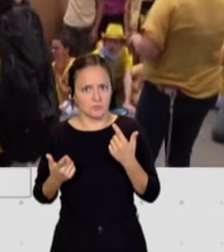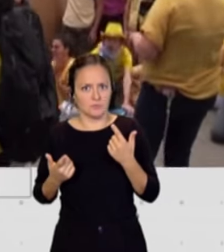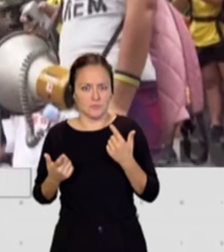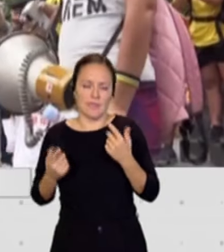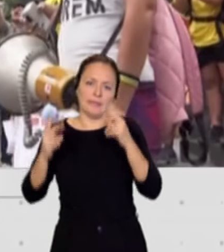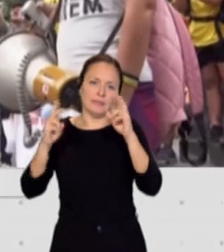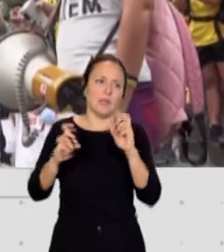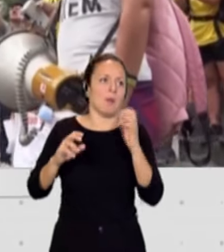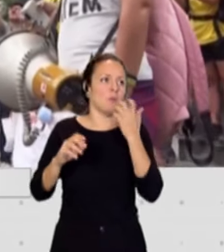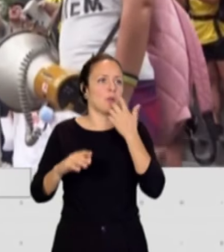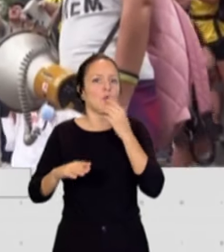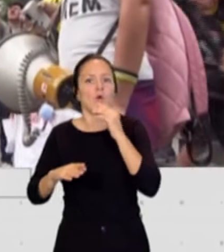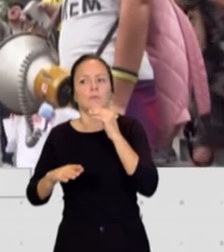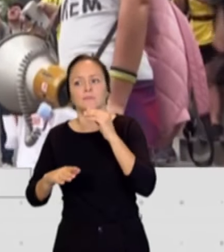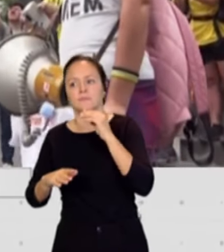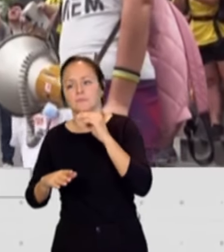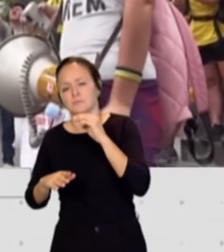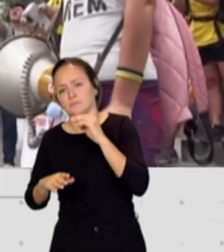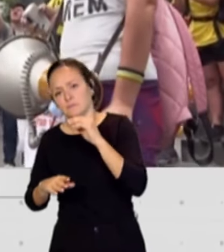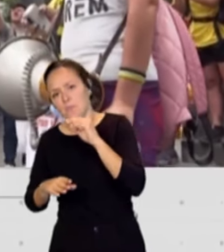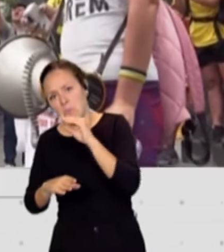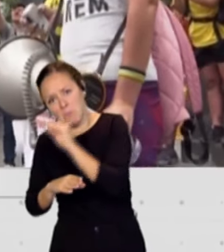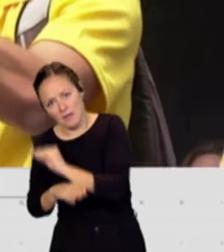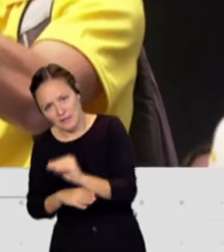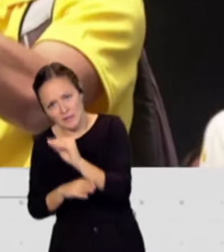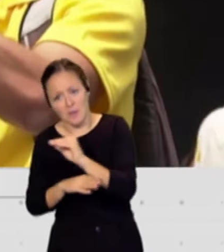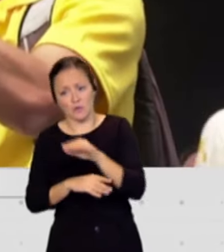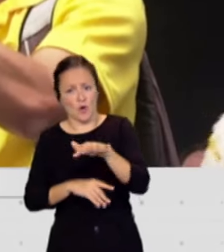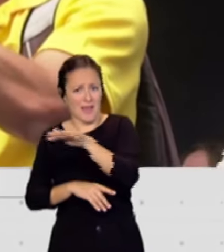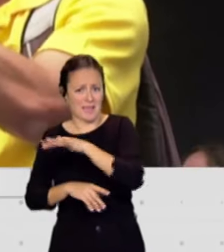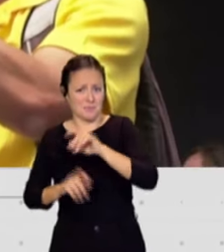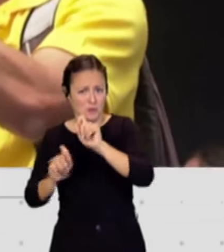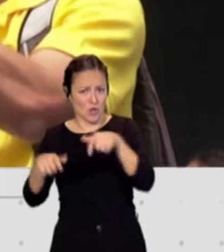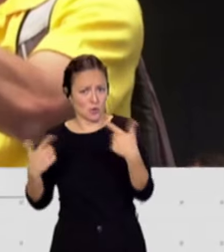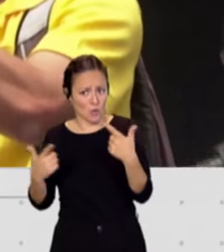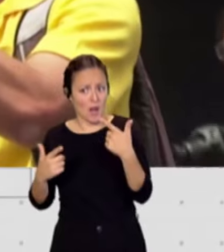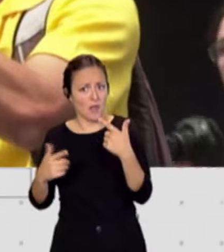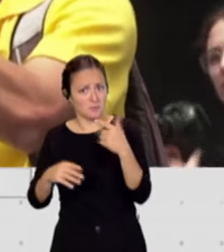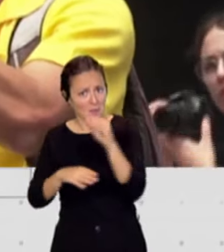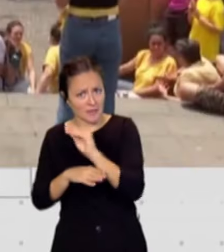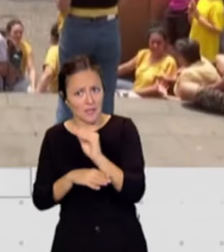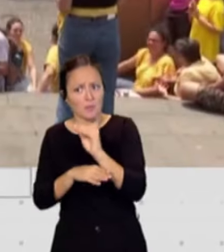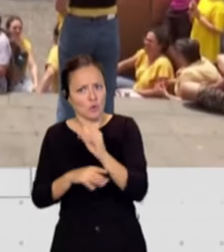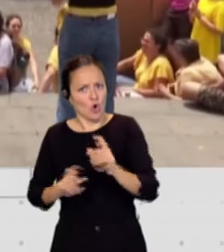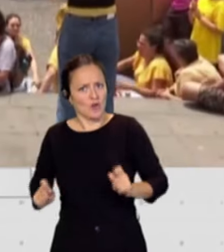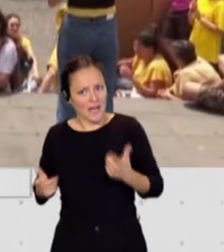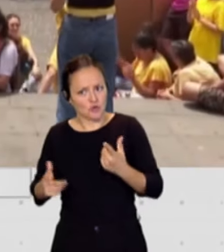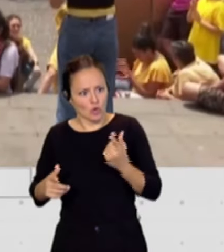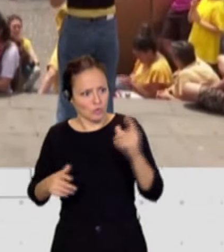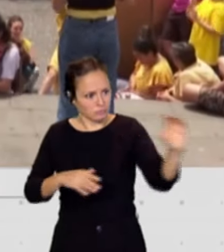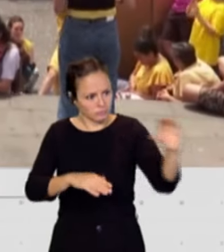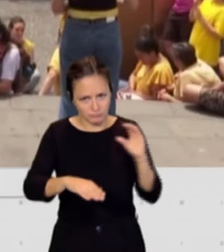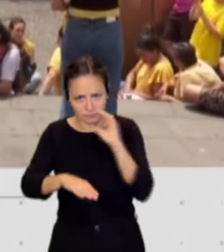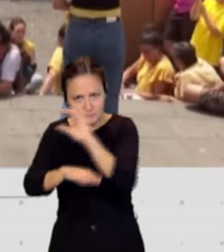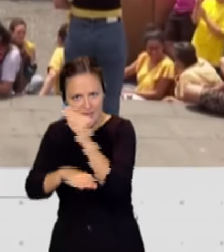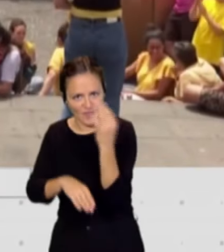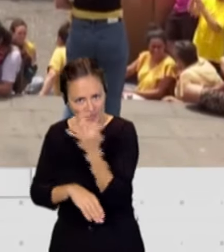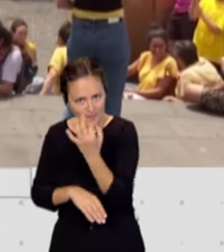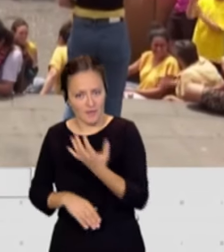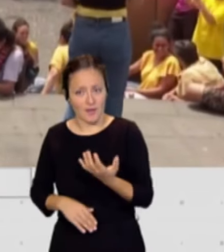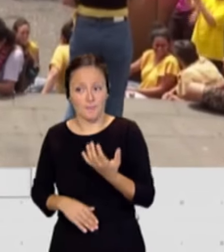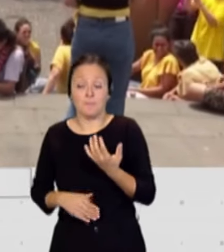mantenimiento de de estas Estos espacios naturales yo creo que estamos ante uno de si se